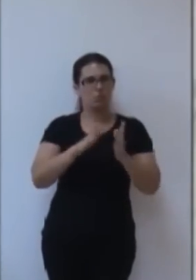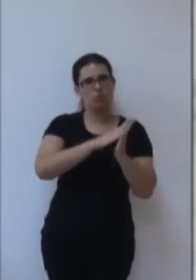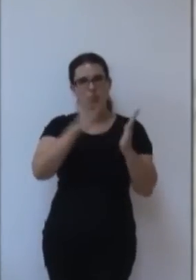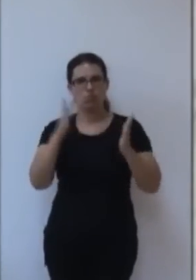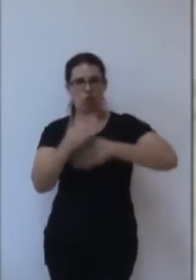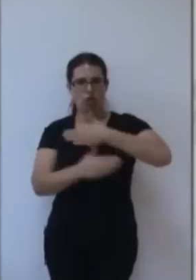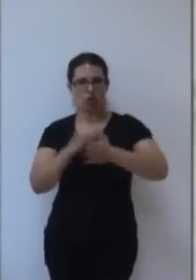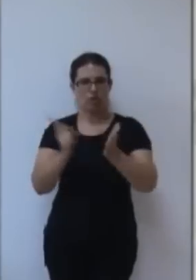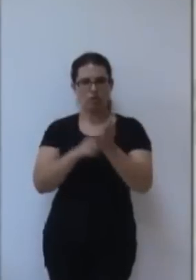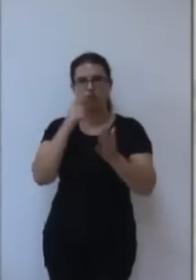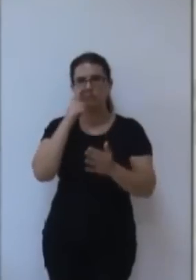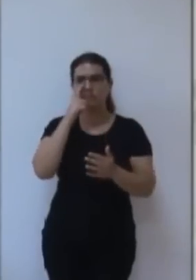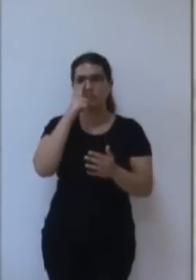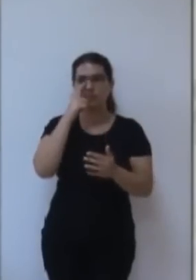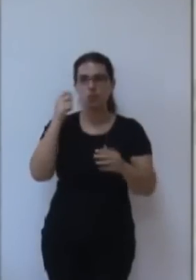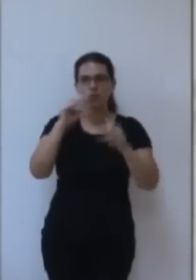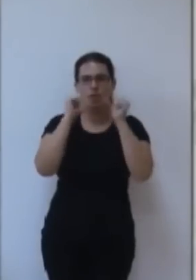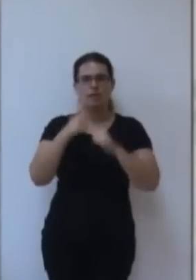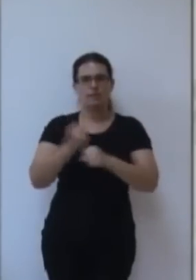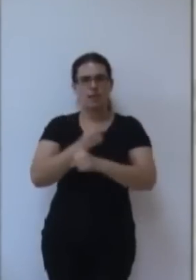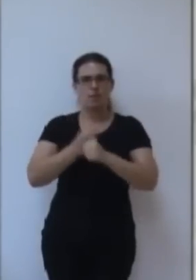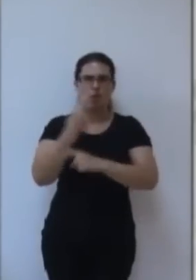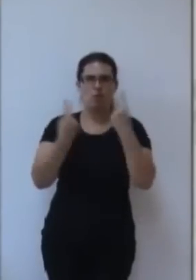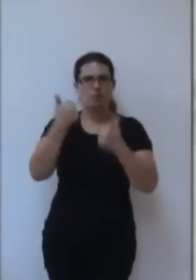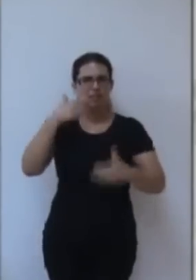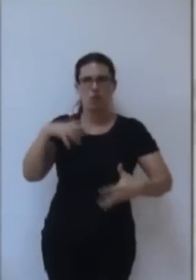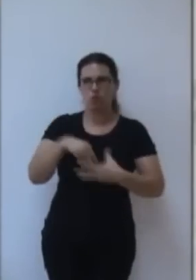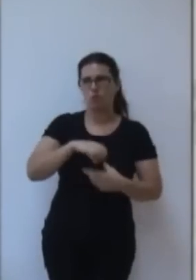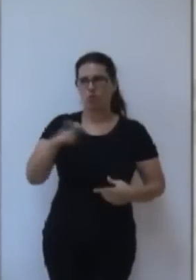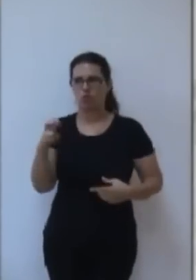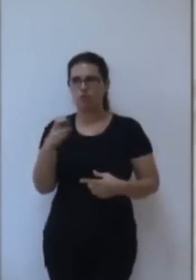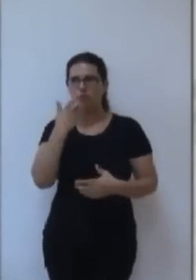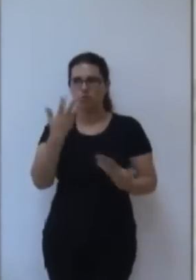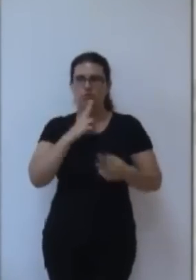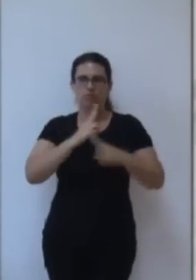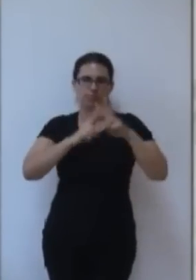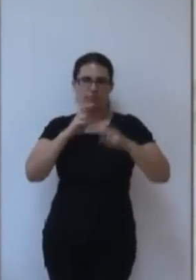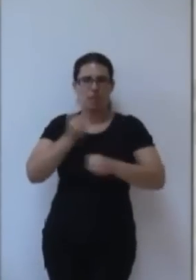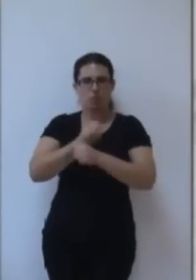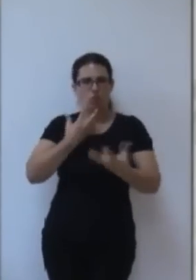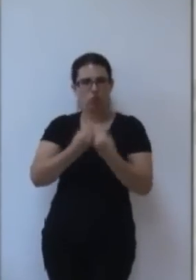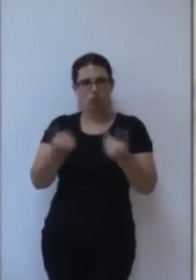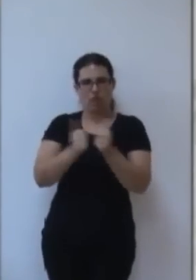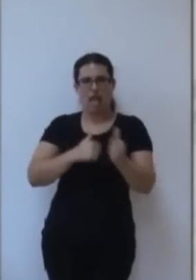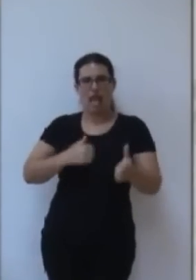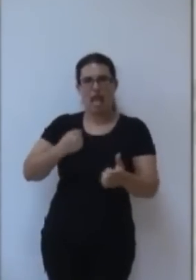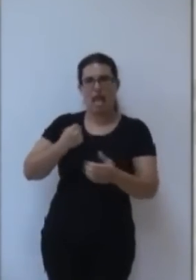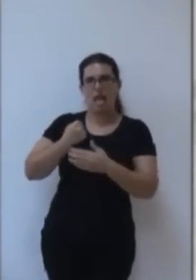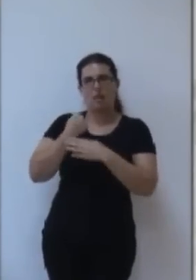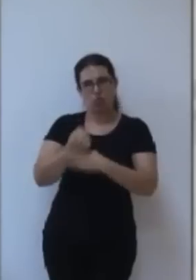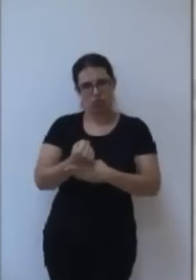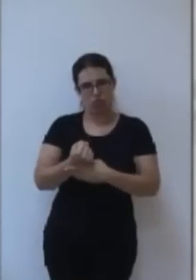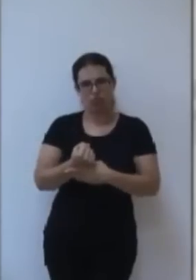que es más inclusiva que otras, ¿no? Que es lo que se conoce como el empleo con apoyo, ¿no? Que es una modalidad por la